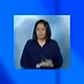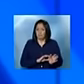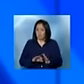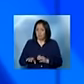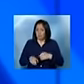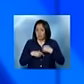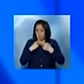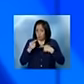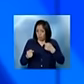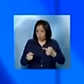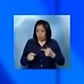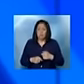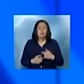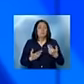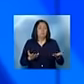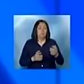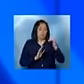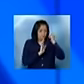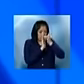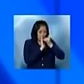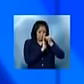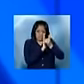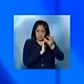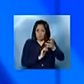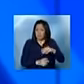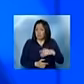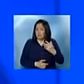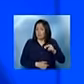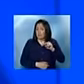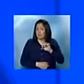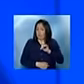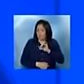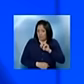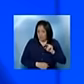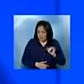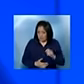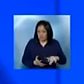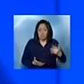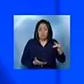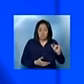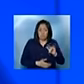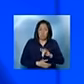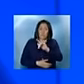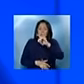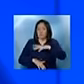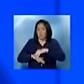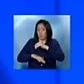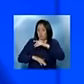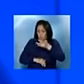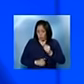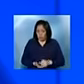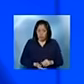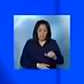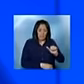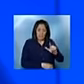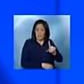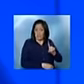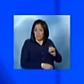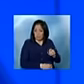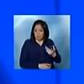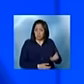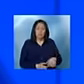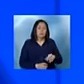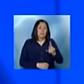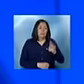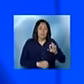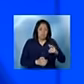Bien, y tal como lo anunciamos, vamos a ver las imágenes exclusivas de Nadine Heredia rumbo a Suiza. Nuestro reportero Aldo Uribe, de Reporte